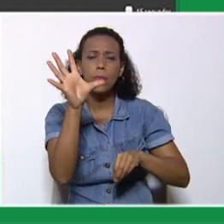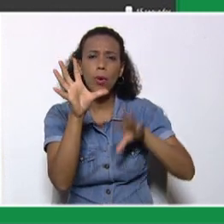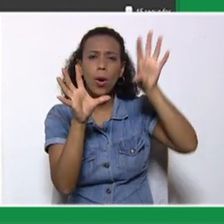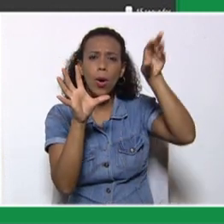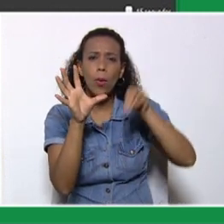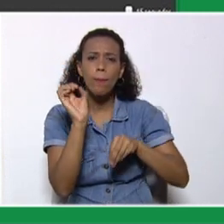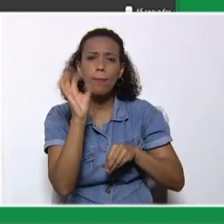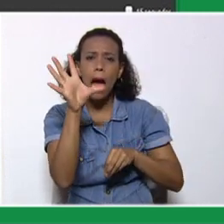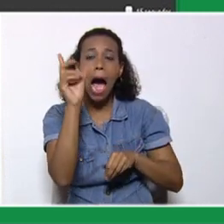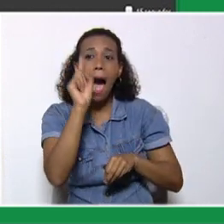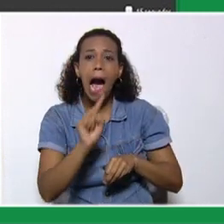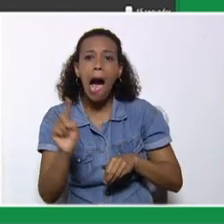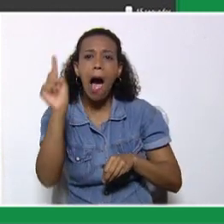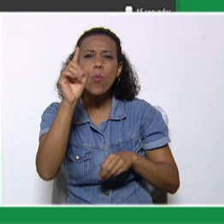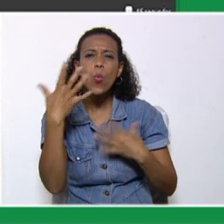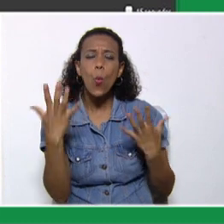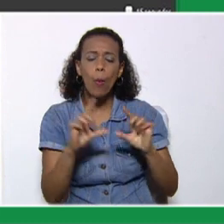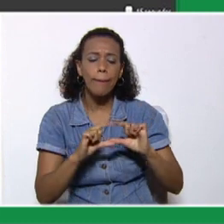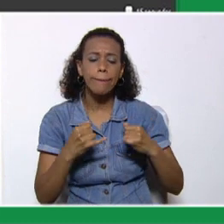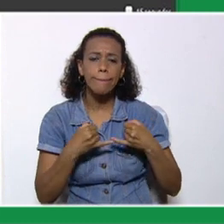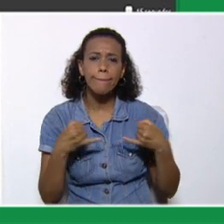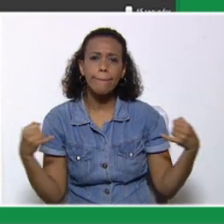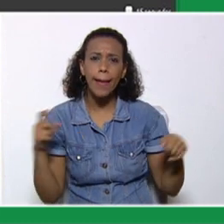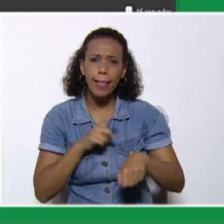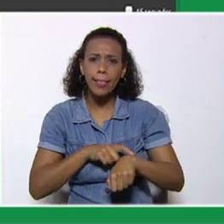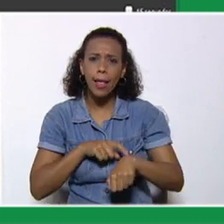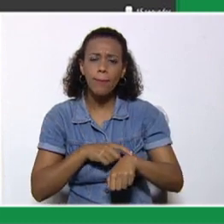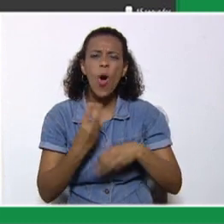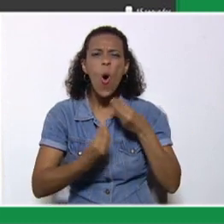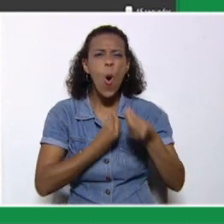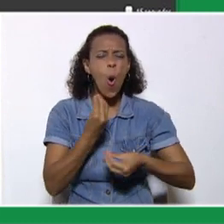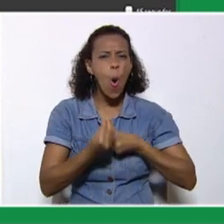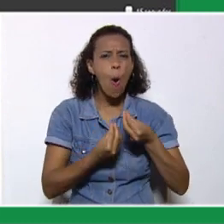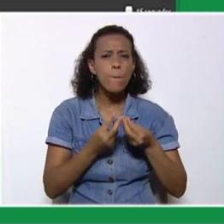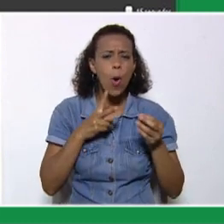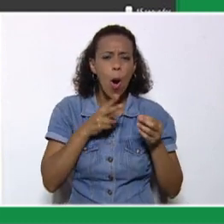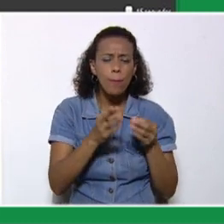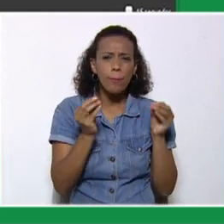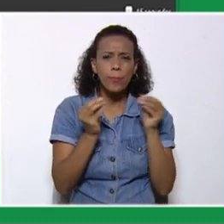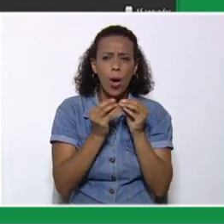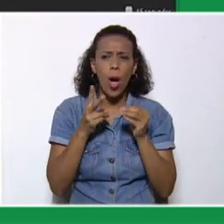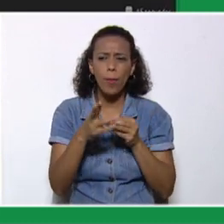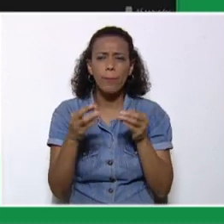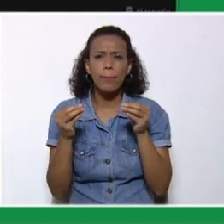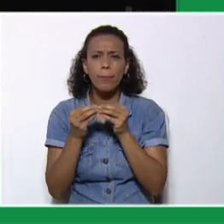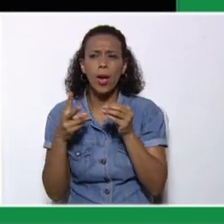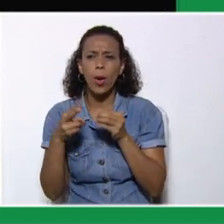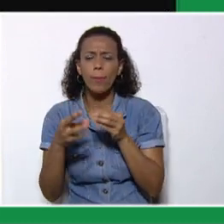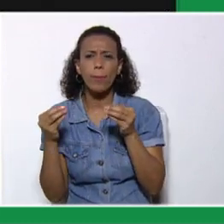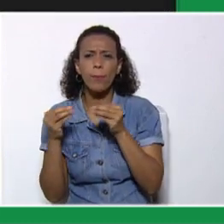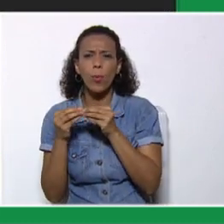que efectuaremos en la línea de tiempo. ¿Cómo editar en OpenShot?